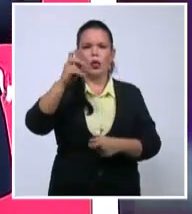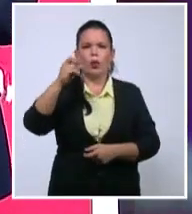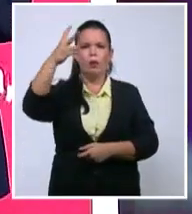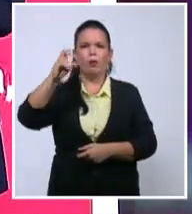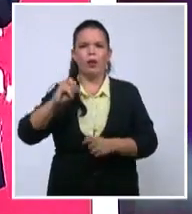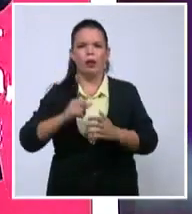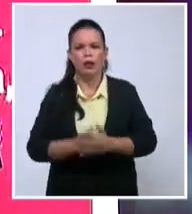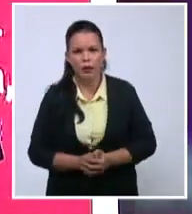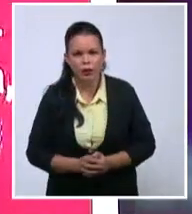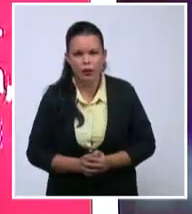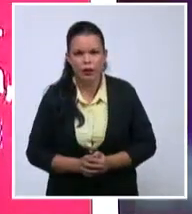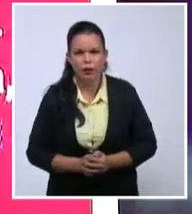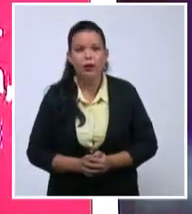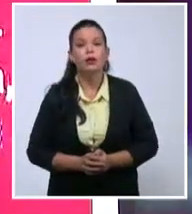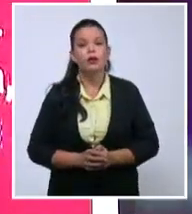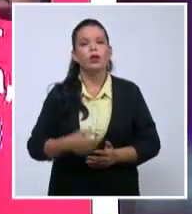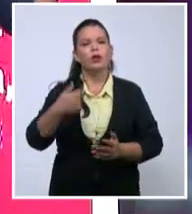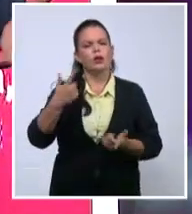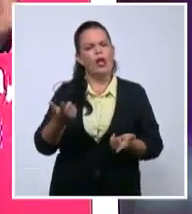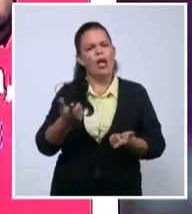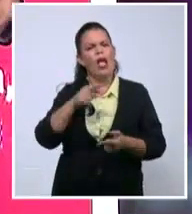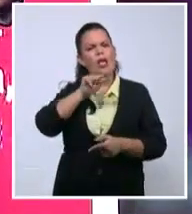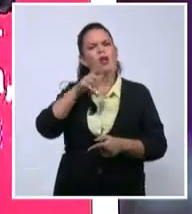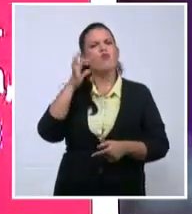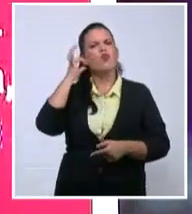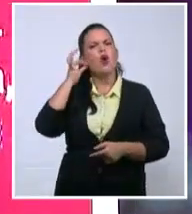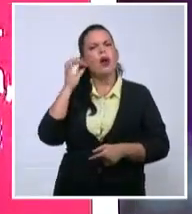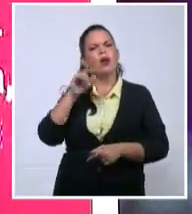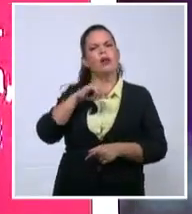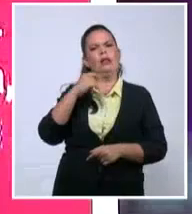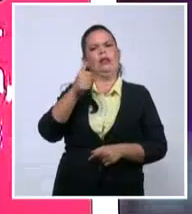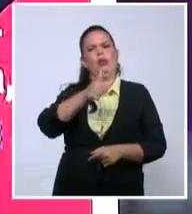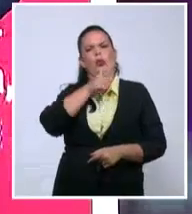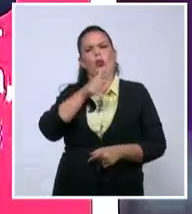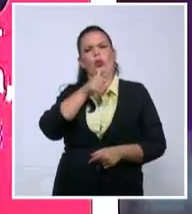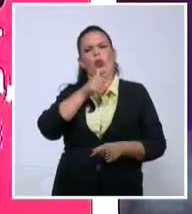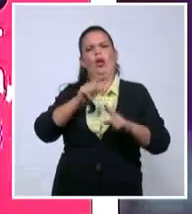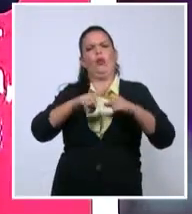una que se hizo en 1907. Ella se pregunta, ¿por qué no